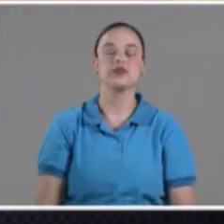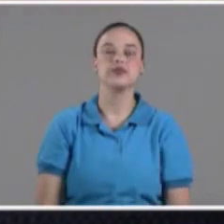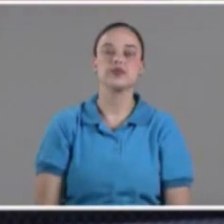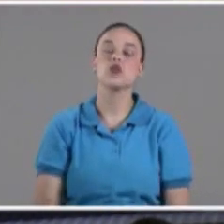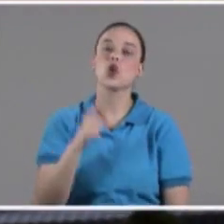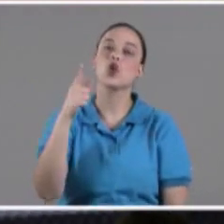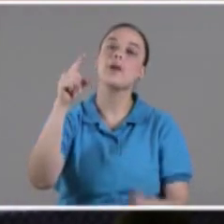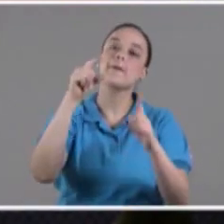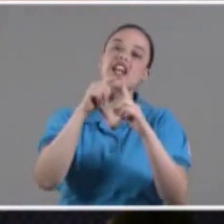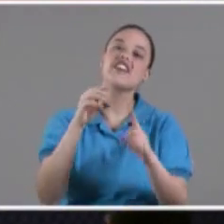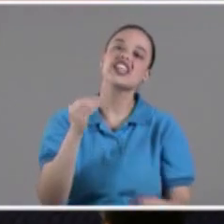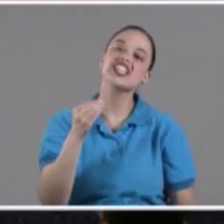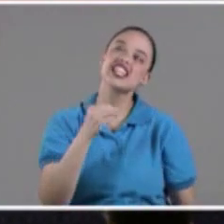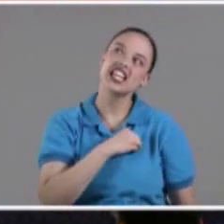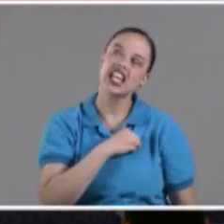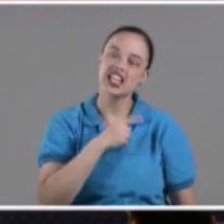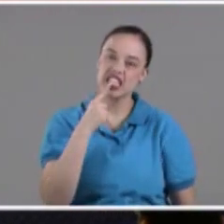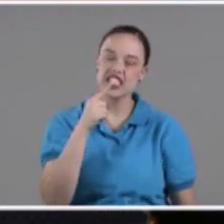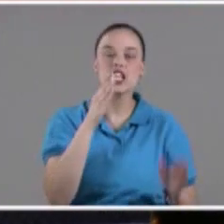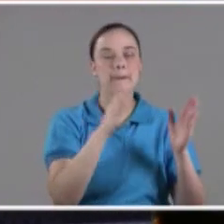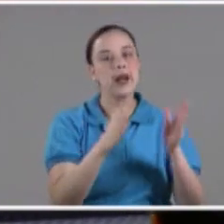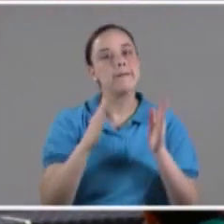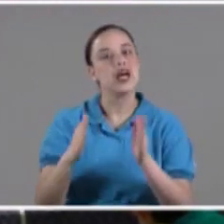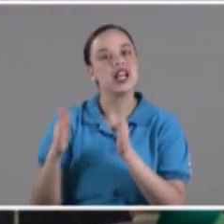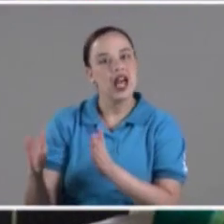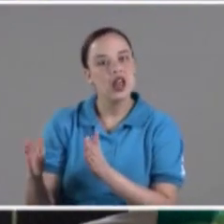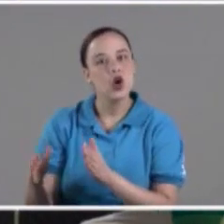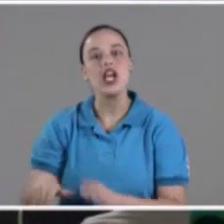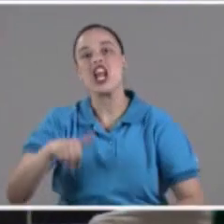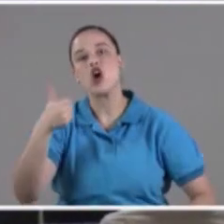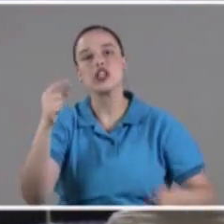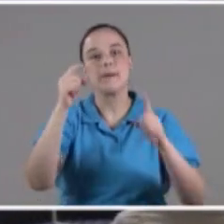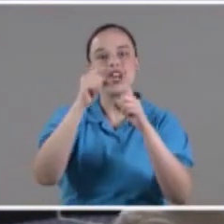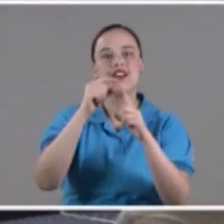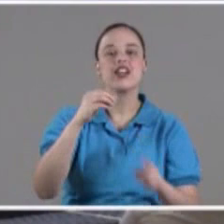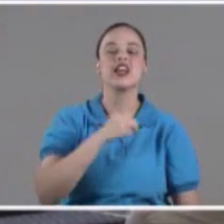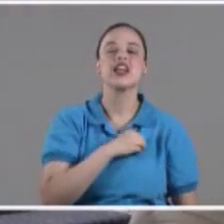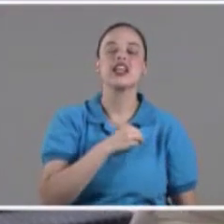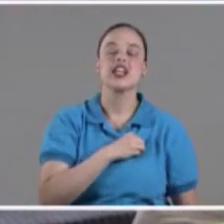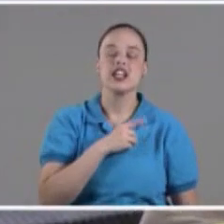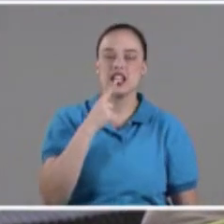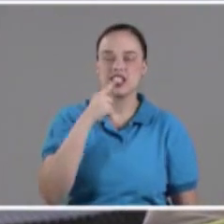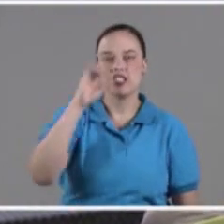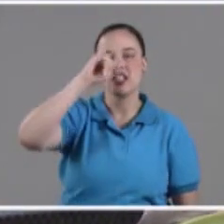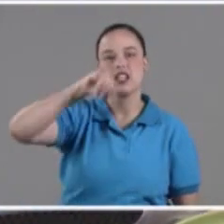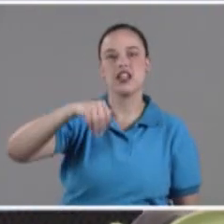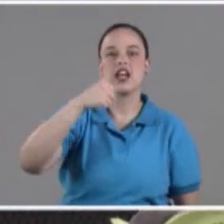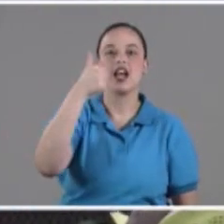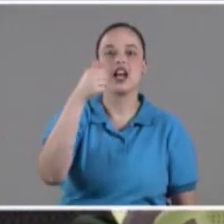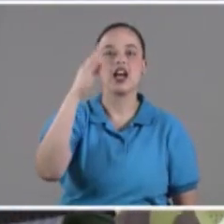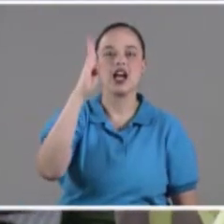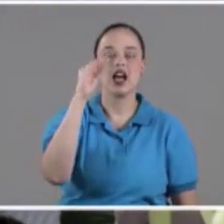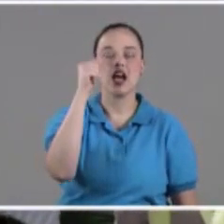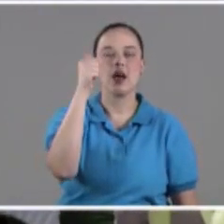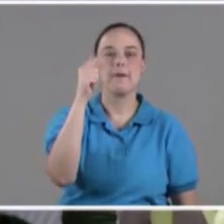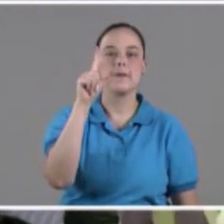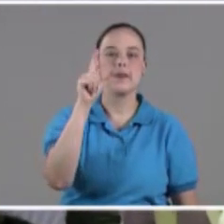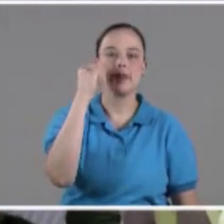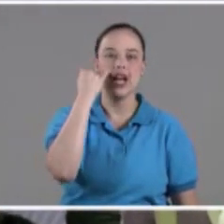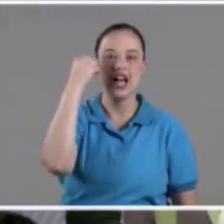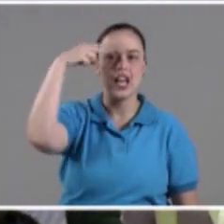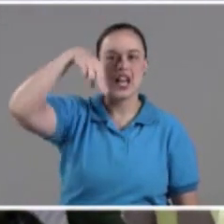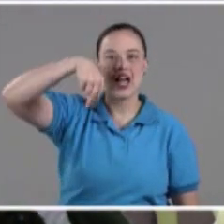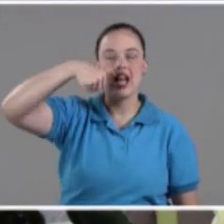una palabra quiere decir preparado y la otra quiere decir jabalina como la Biblia no